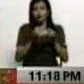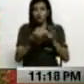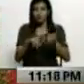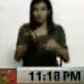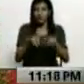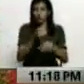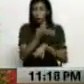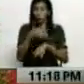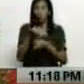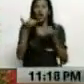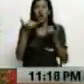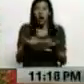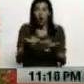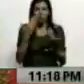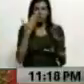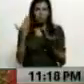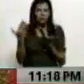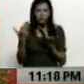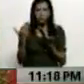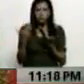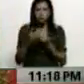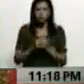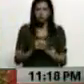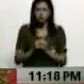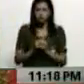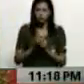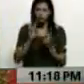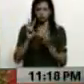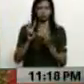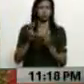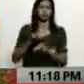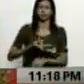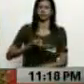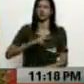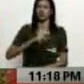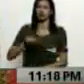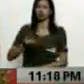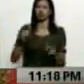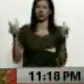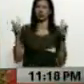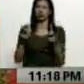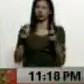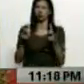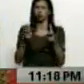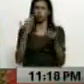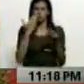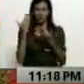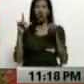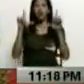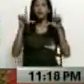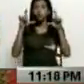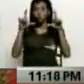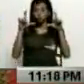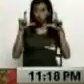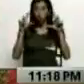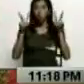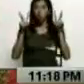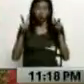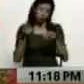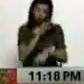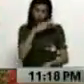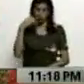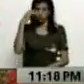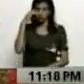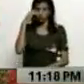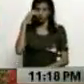detenido hoy hoy en día por terroristas se encontraba muy observador del falso espectáculo Por cierto como vas a ver en la foto